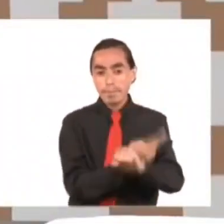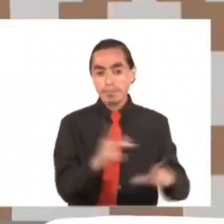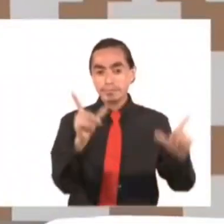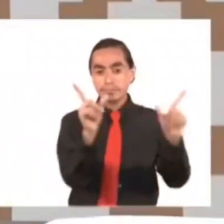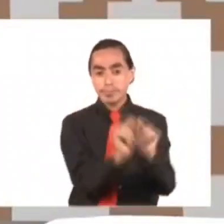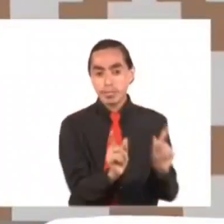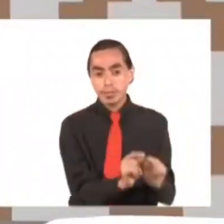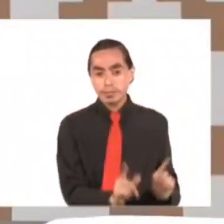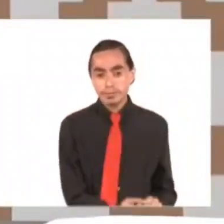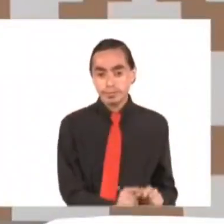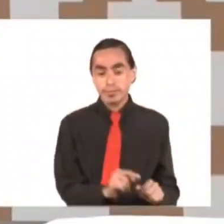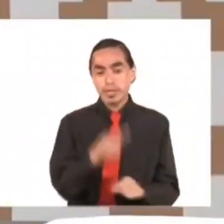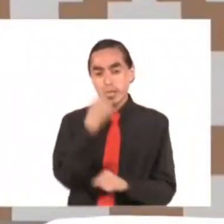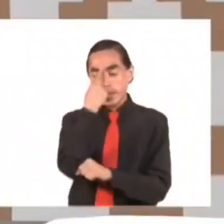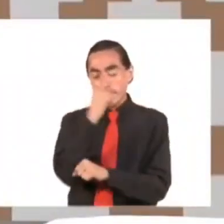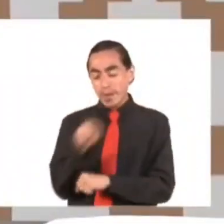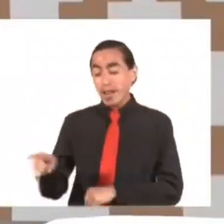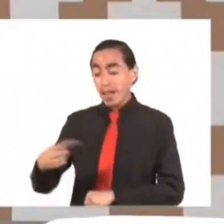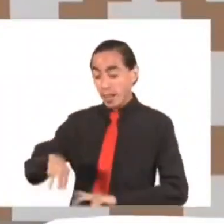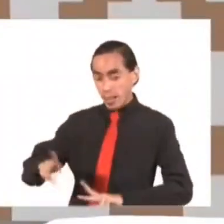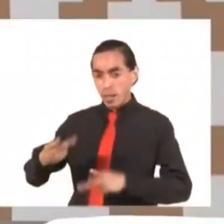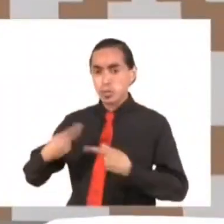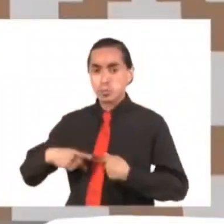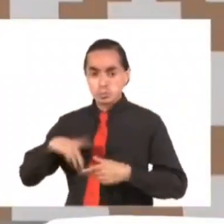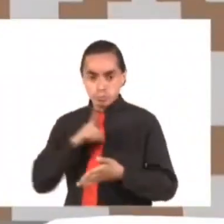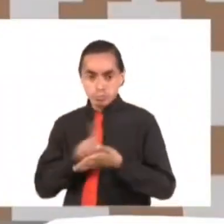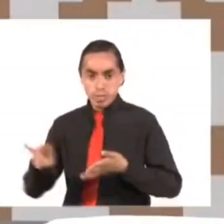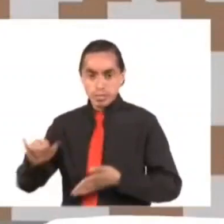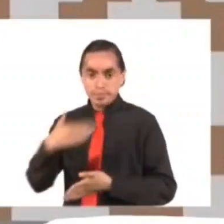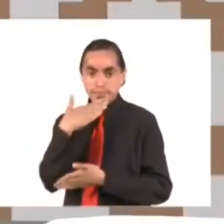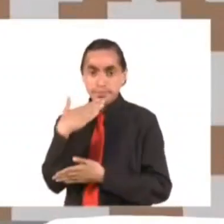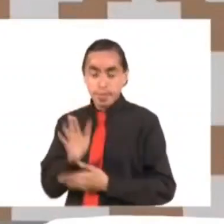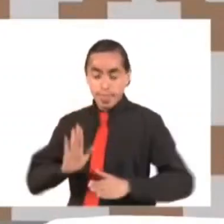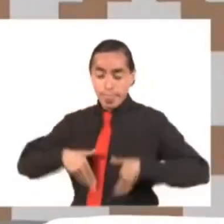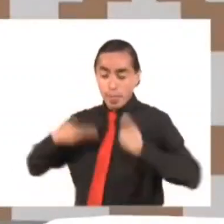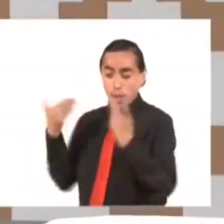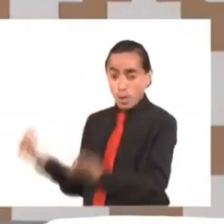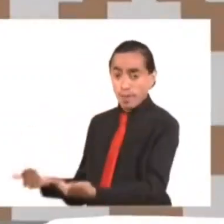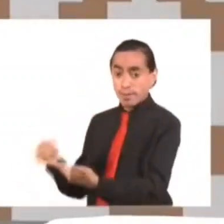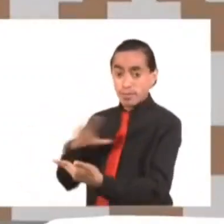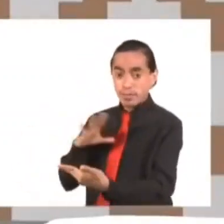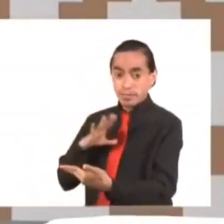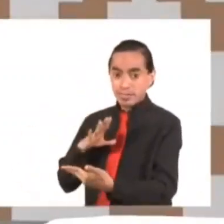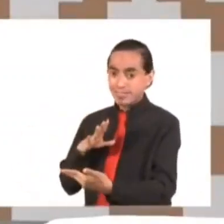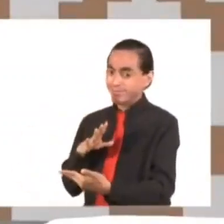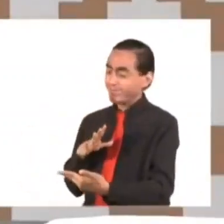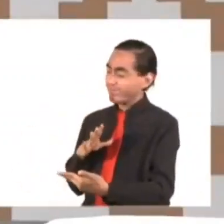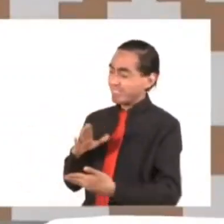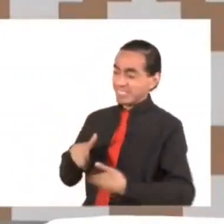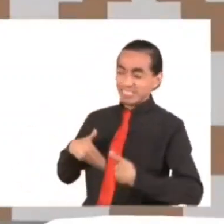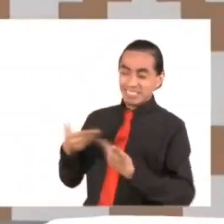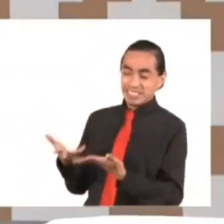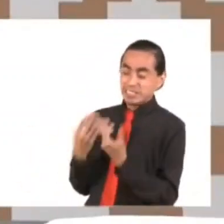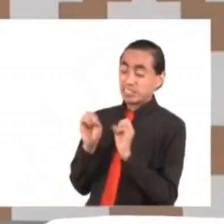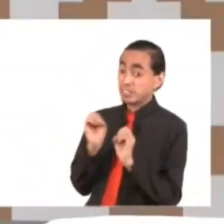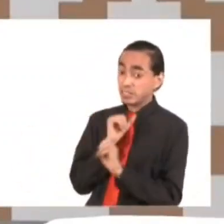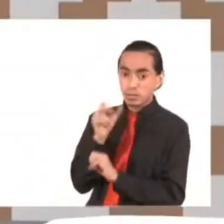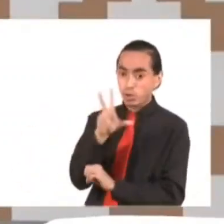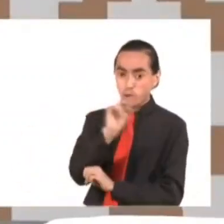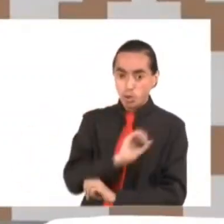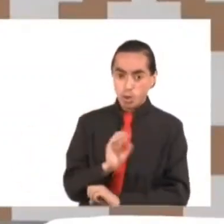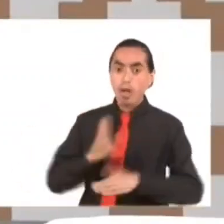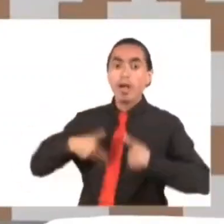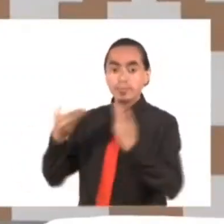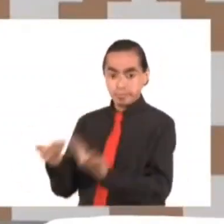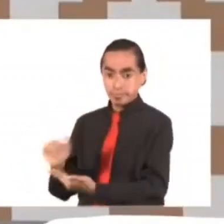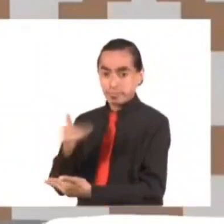para hacerle valer al ciudadano sus derechos, normalmente confiando en el ciudadano, no desconfiando de él, que es una de las principales razones